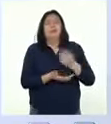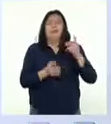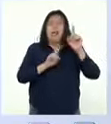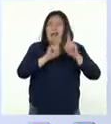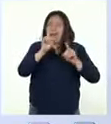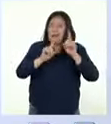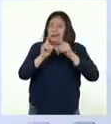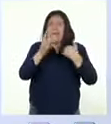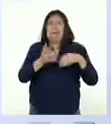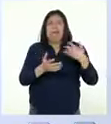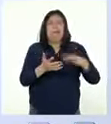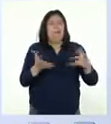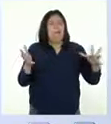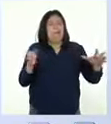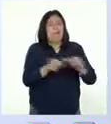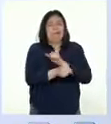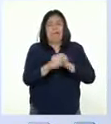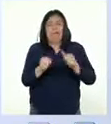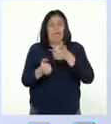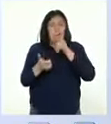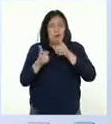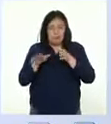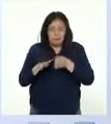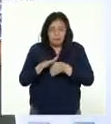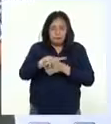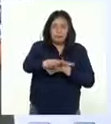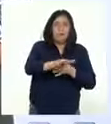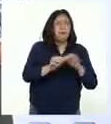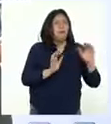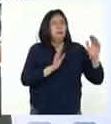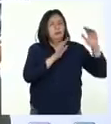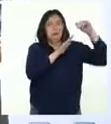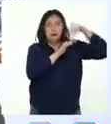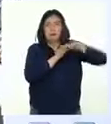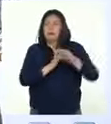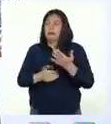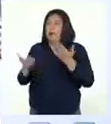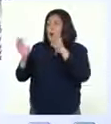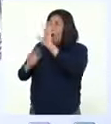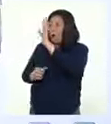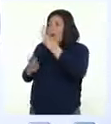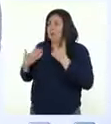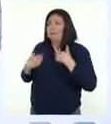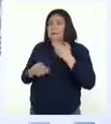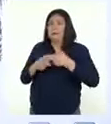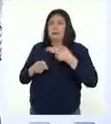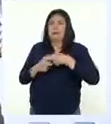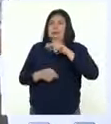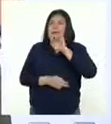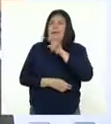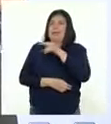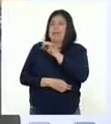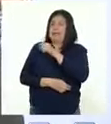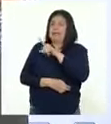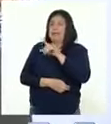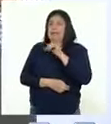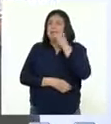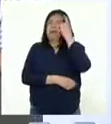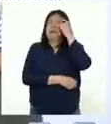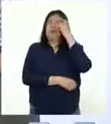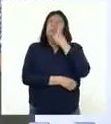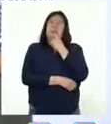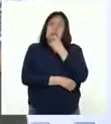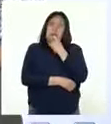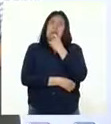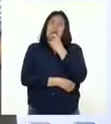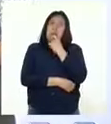en cuando ocasiona desastres como inundaciones o huaicos. Hola, mi nombre es Nashil. Me parece que